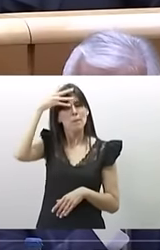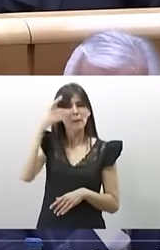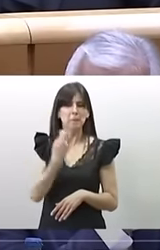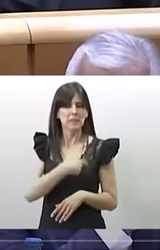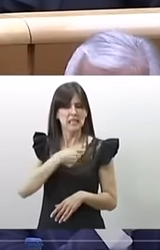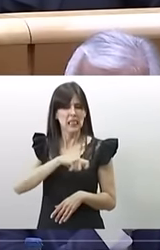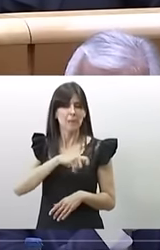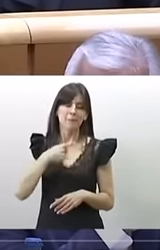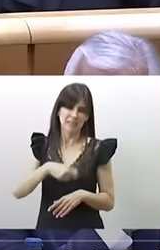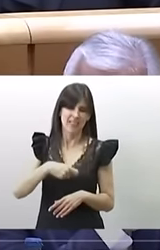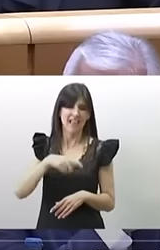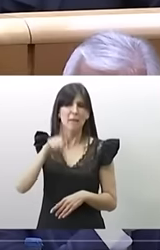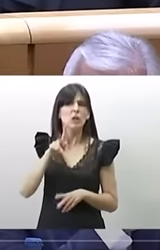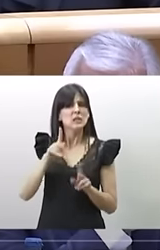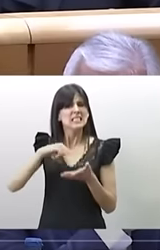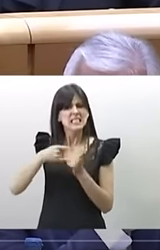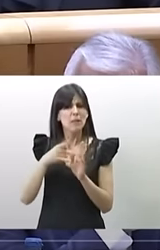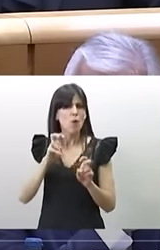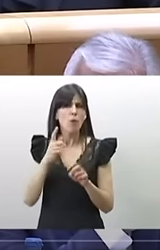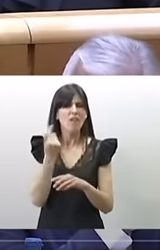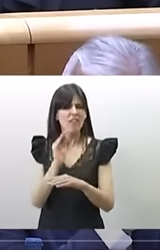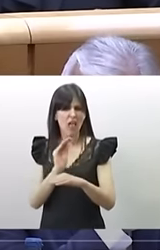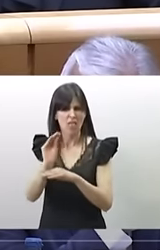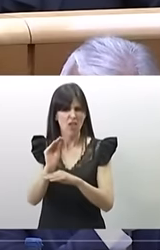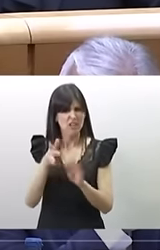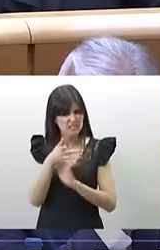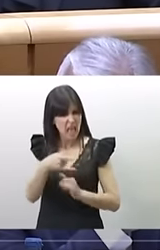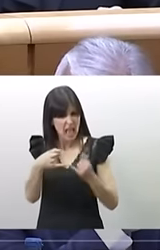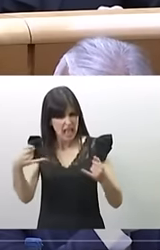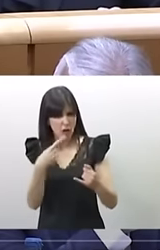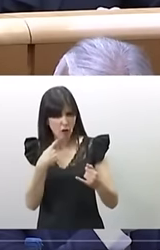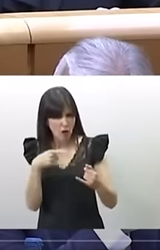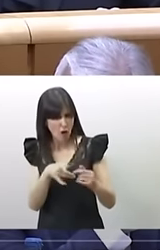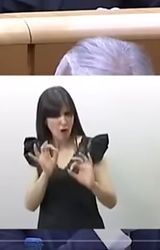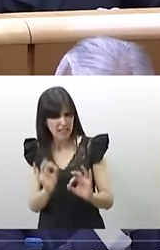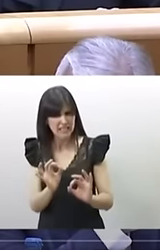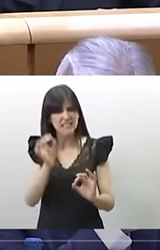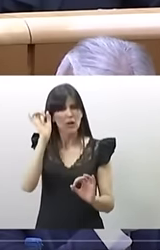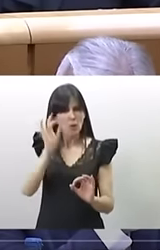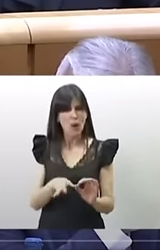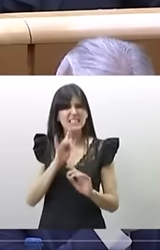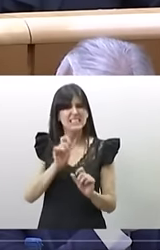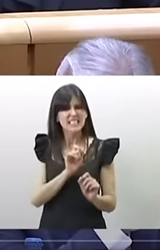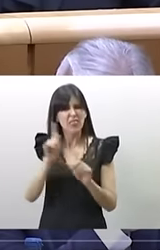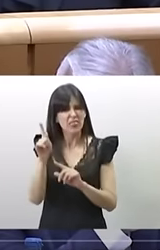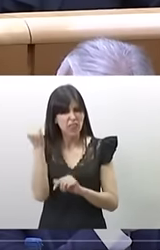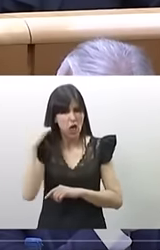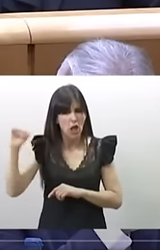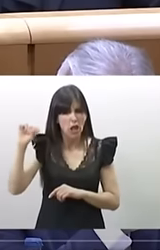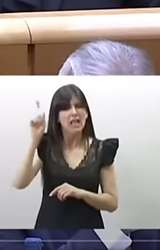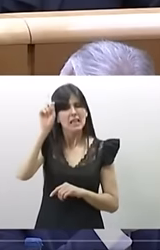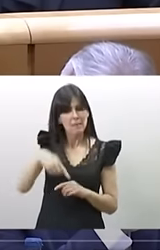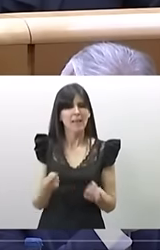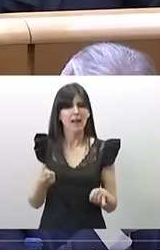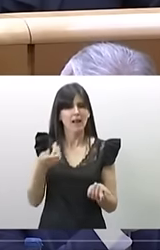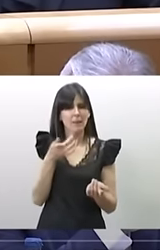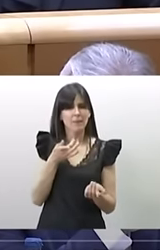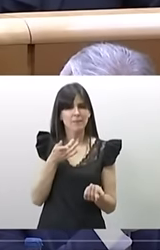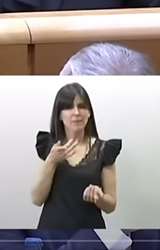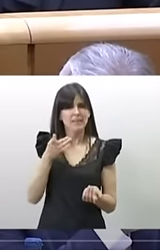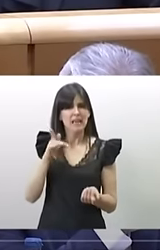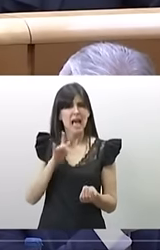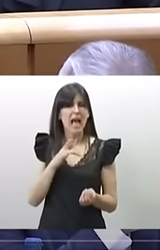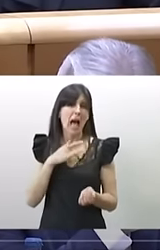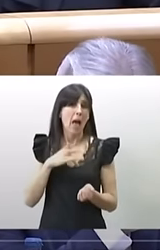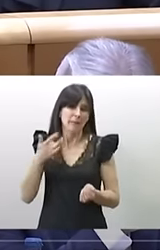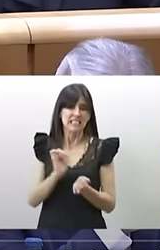sistema de financiación. ¿Estas son sus líneas rojas? ¿Al igual que la sedición, al igual que los indultos y la amnistía? Señora Alegría, esto